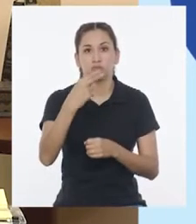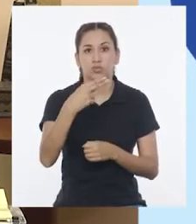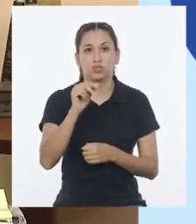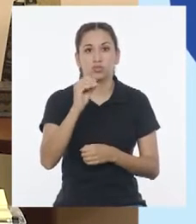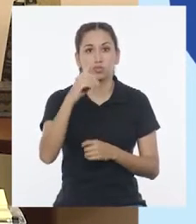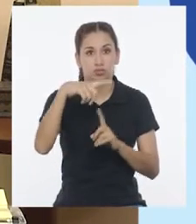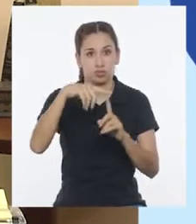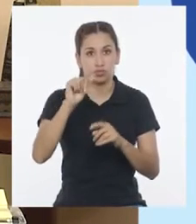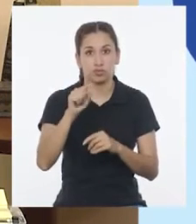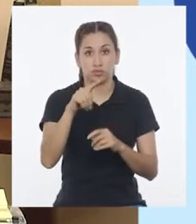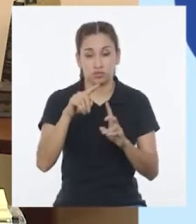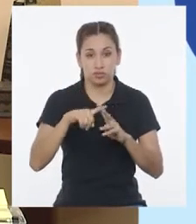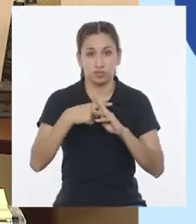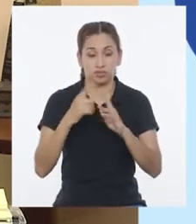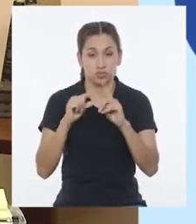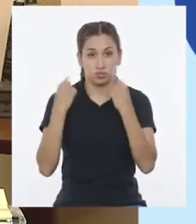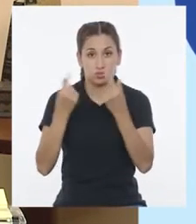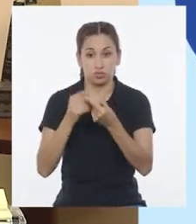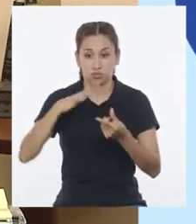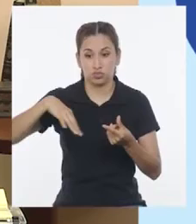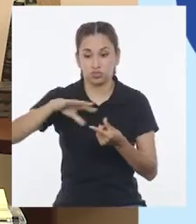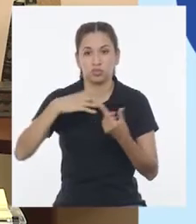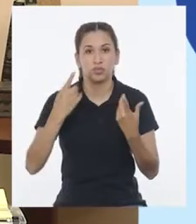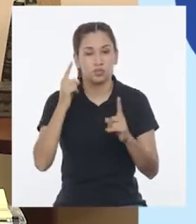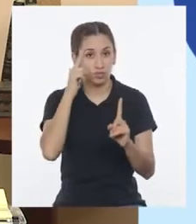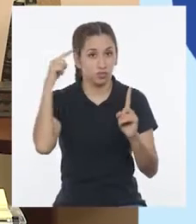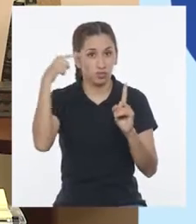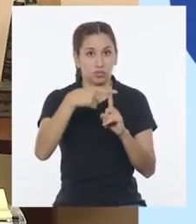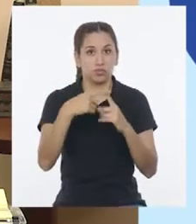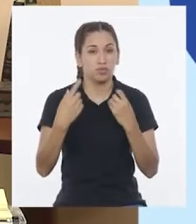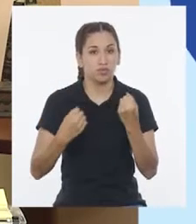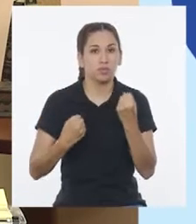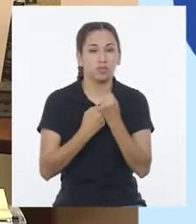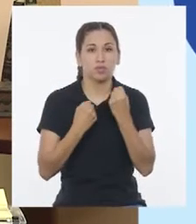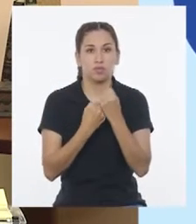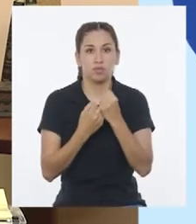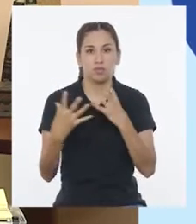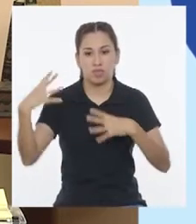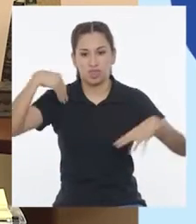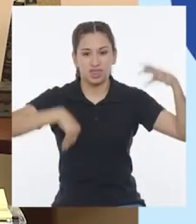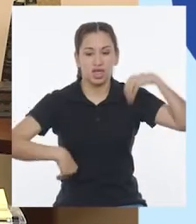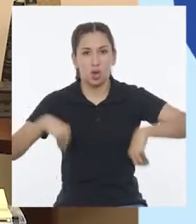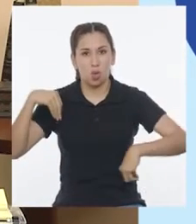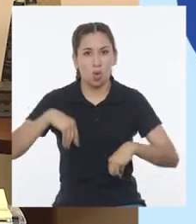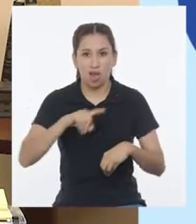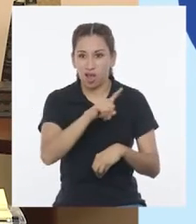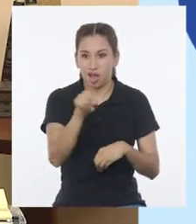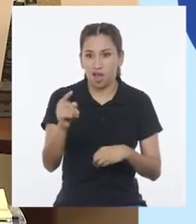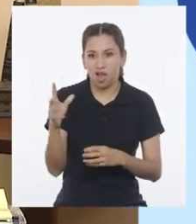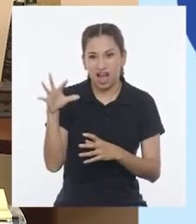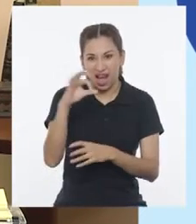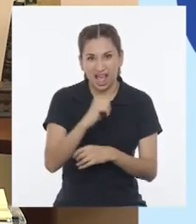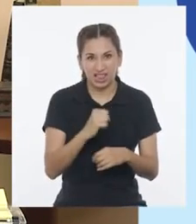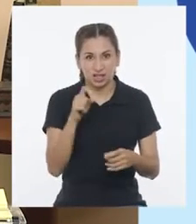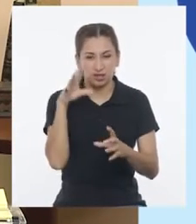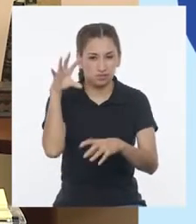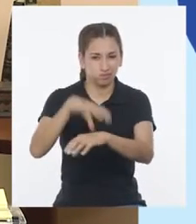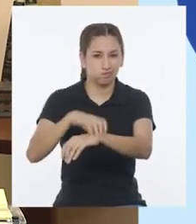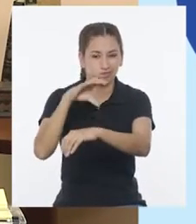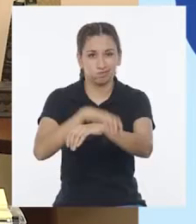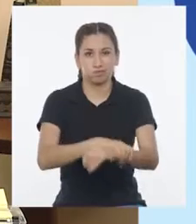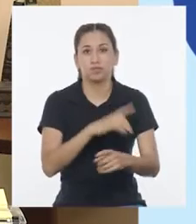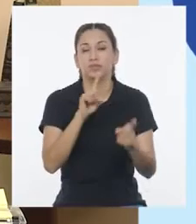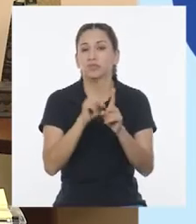primer momento, las rondas tuvieron como objetivo el combate a la delincuencia común y sobre todo a